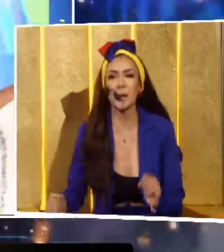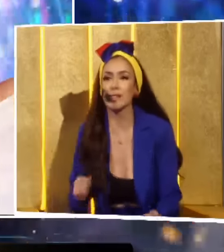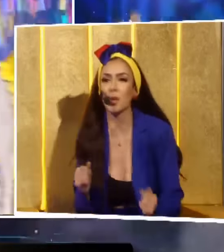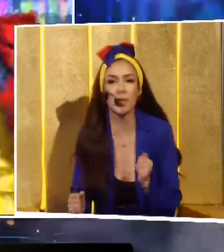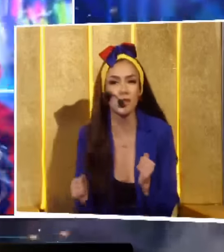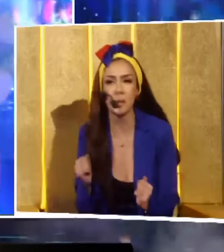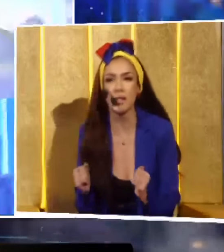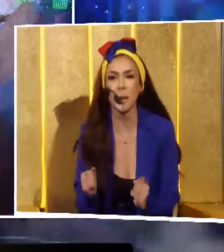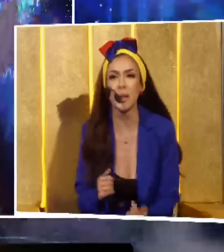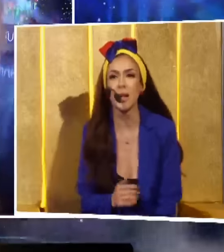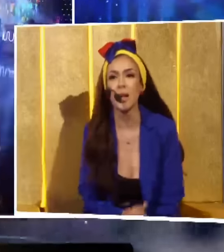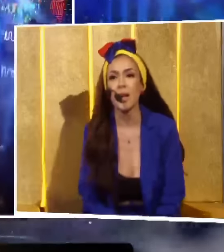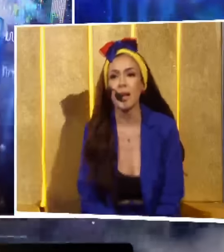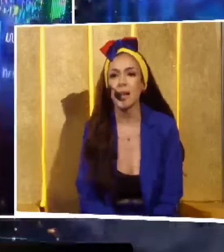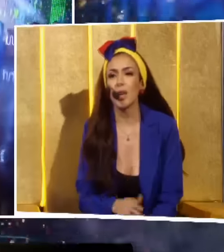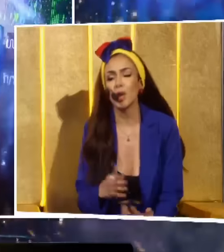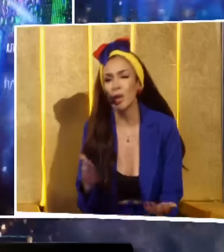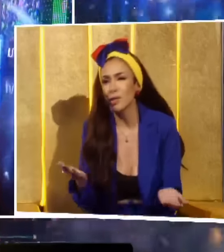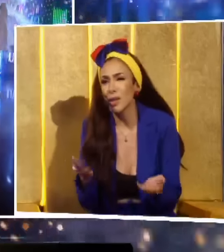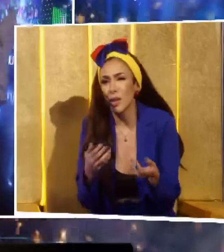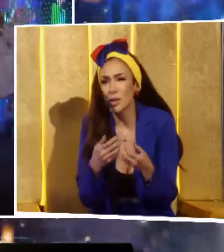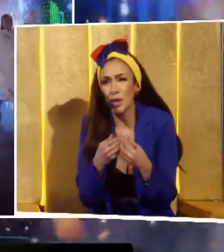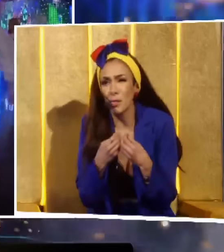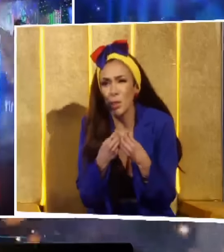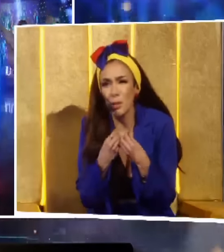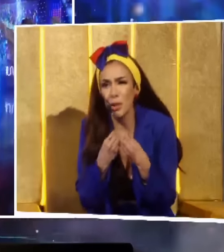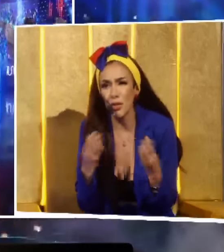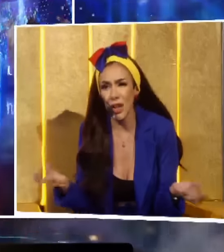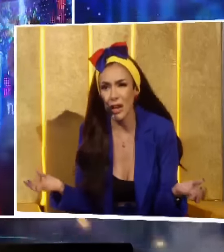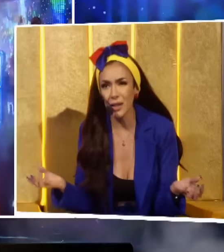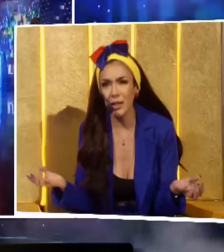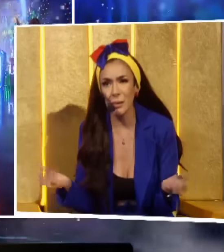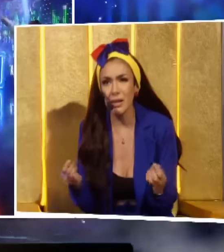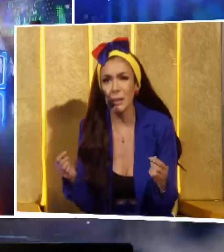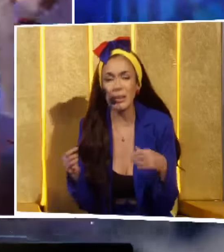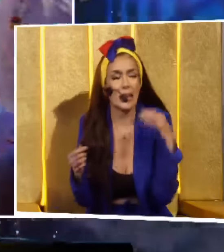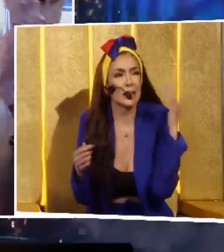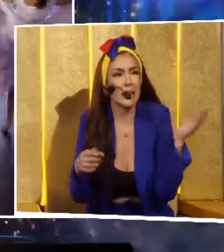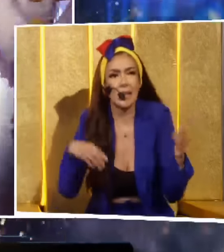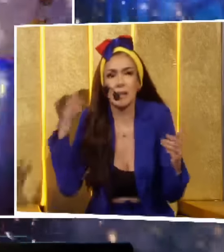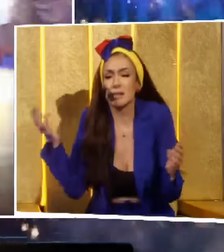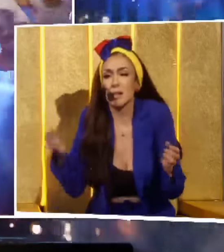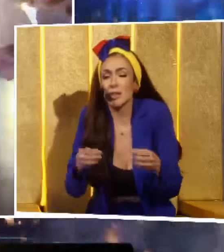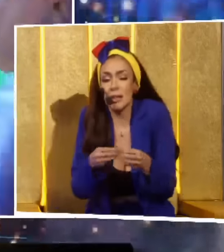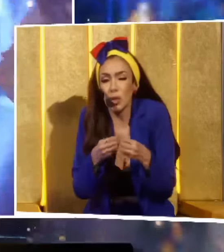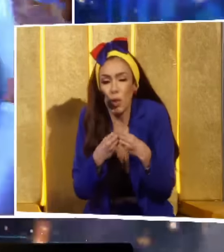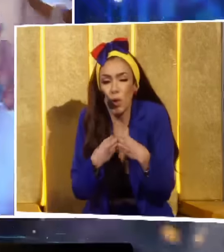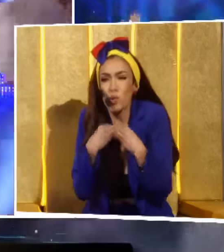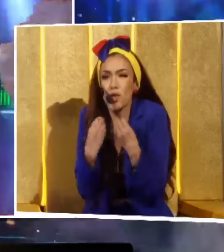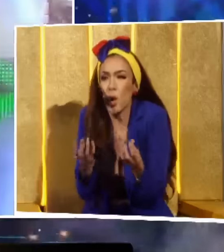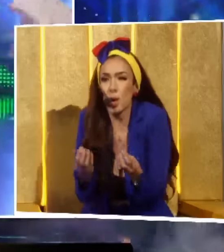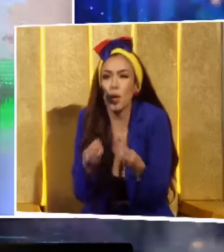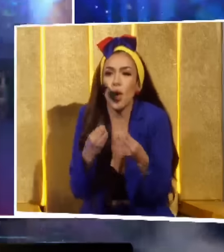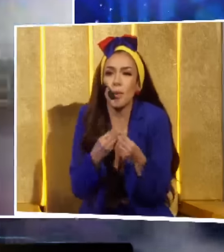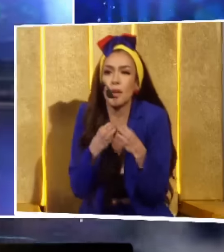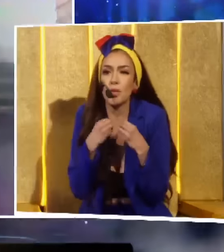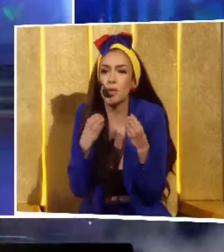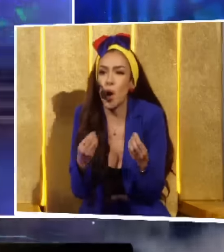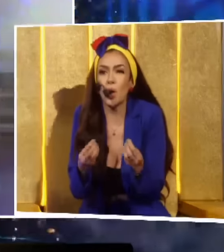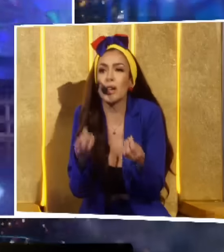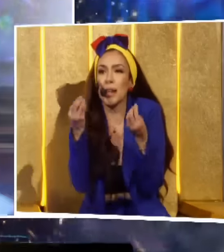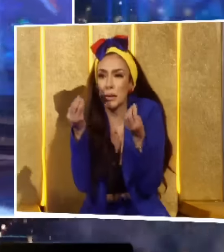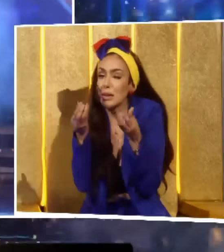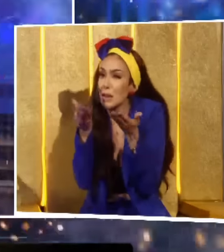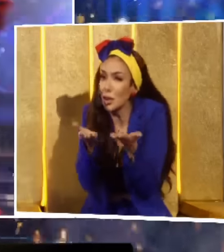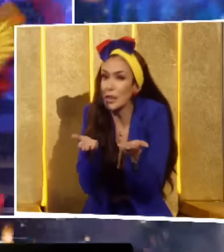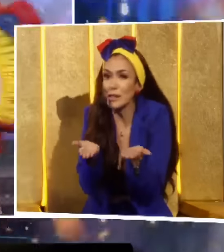súper chévere, se escucha súper chévere. Y los dos lo hicieron muy, muy bien, independientemente de la técnica. O sea, yo busco un show y hoy vi un